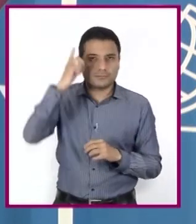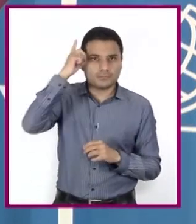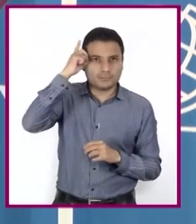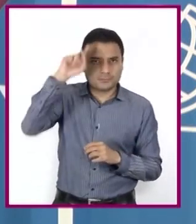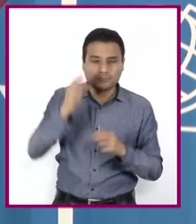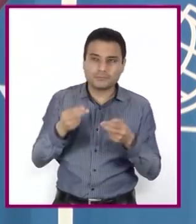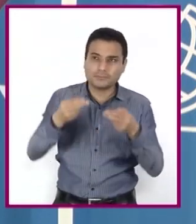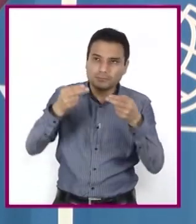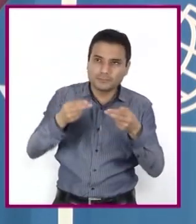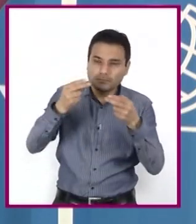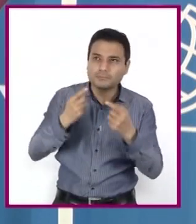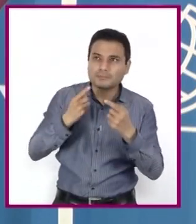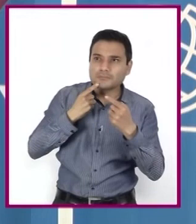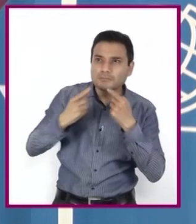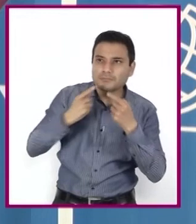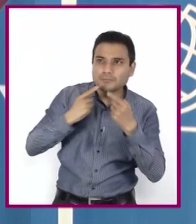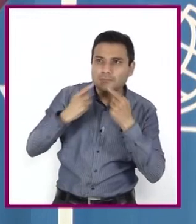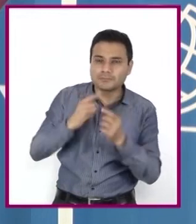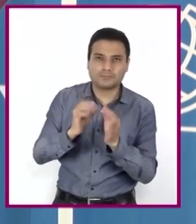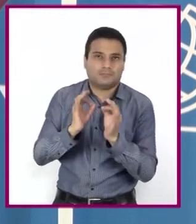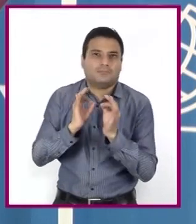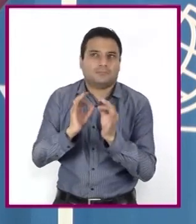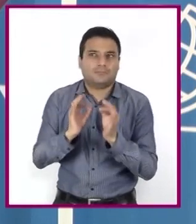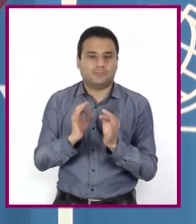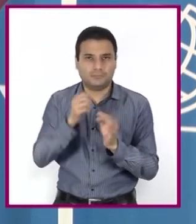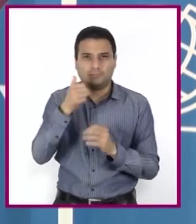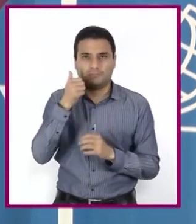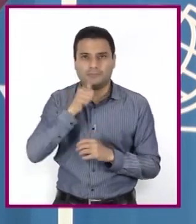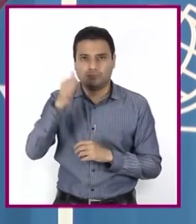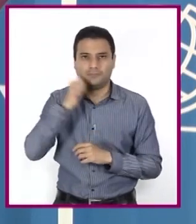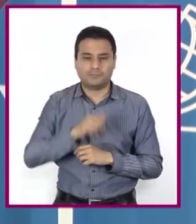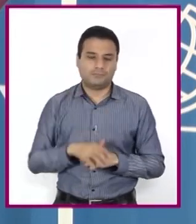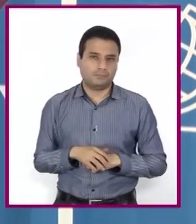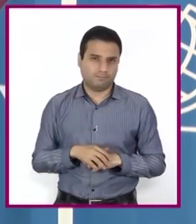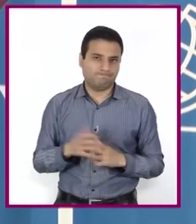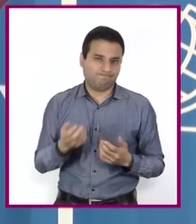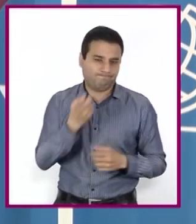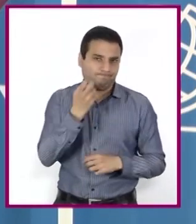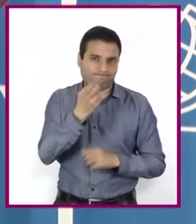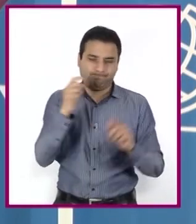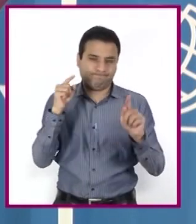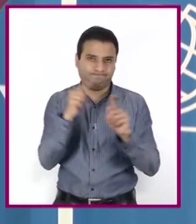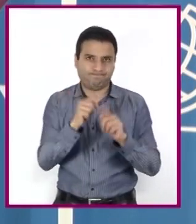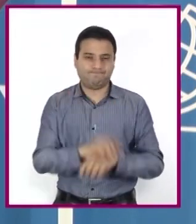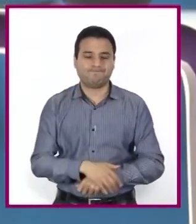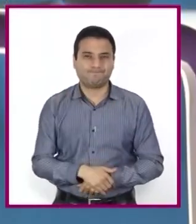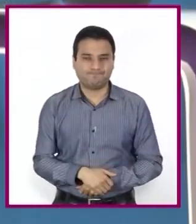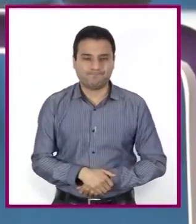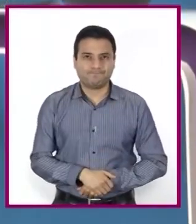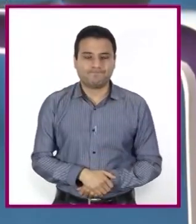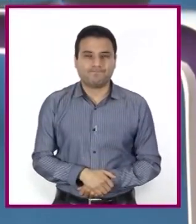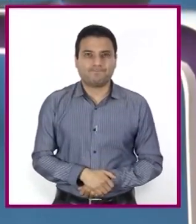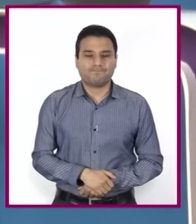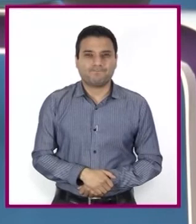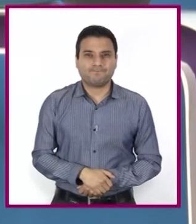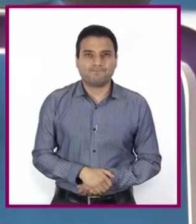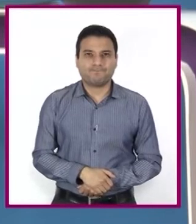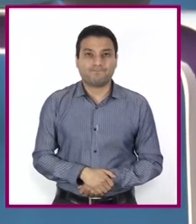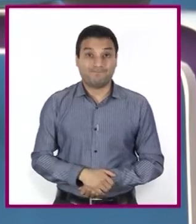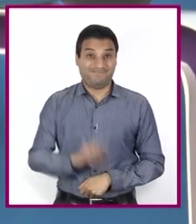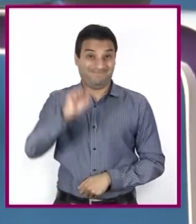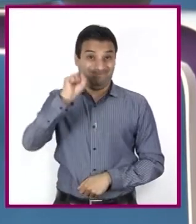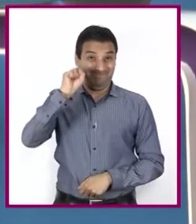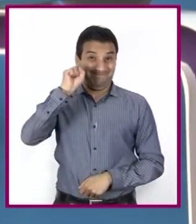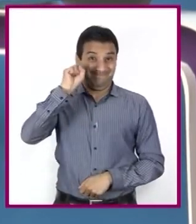como para establecer una dinámica de diálogo social entre el empleador y los trabajadores. El